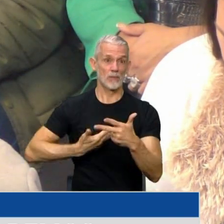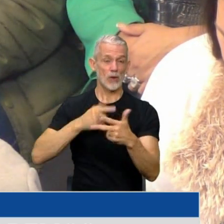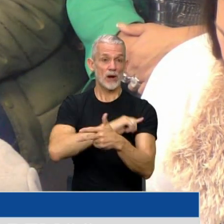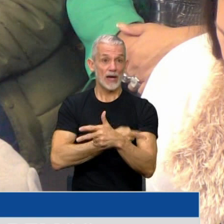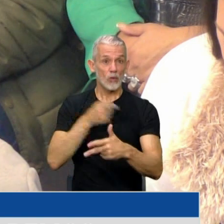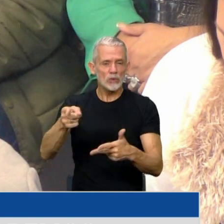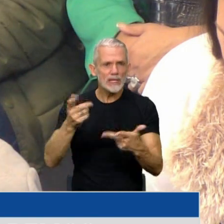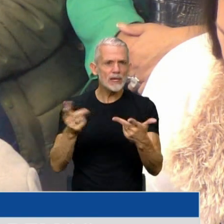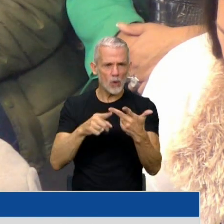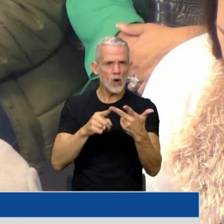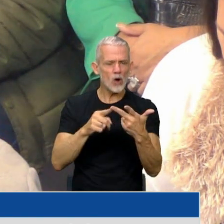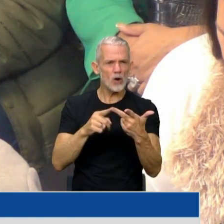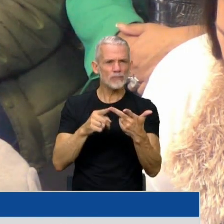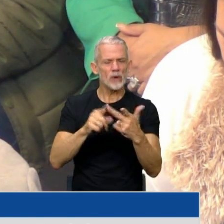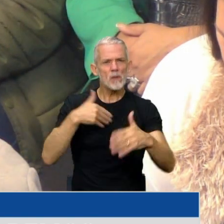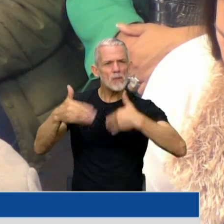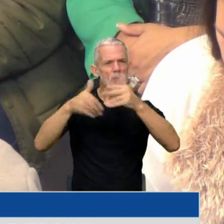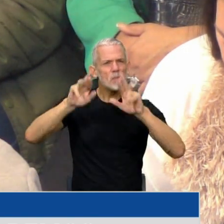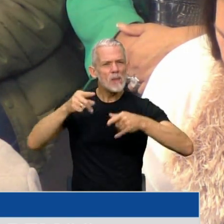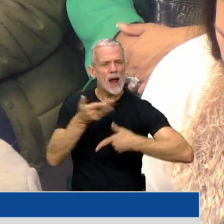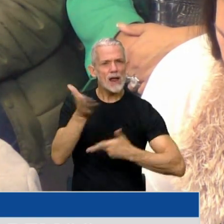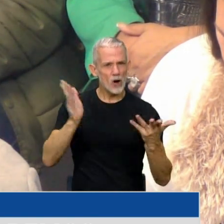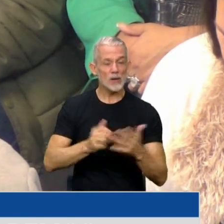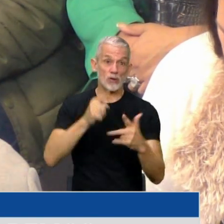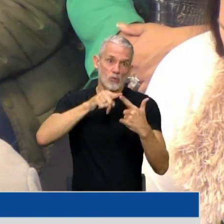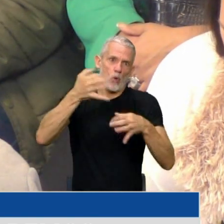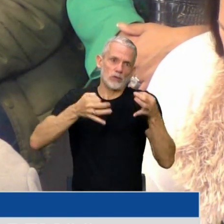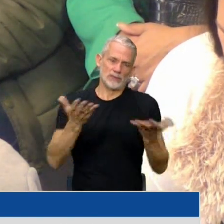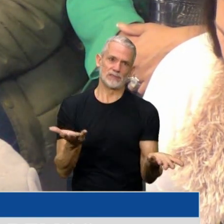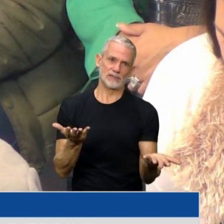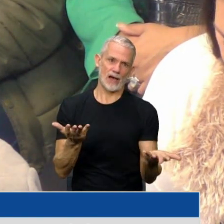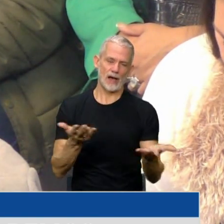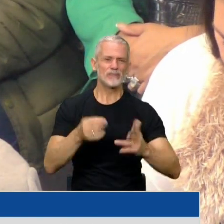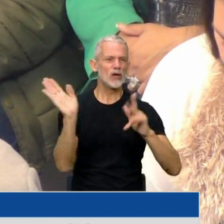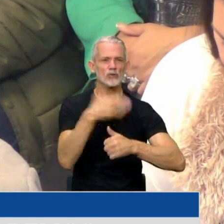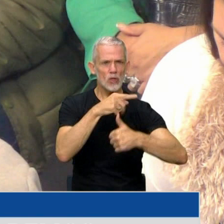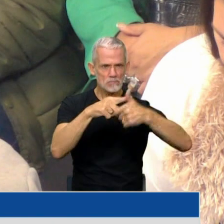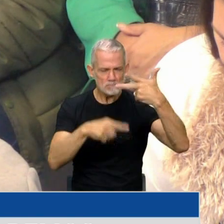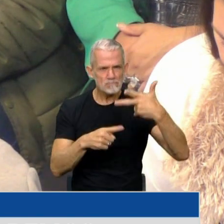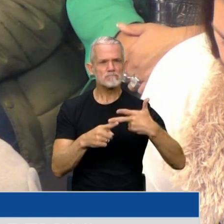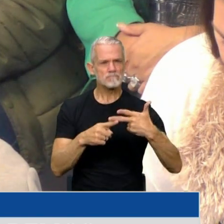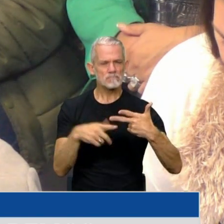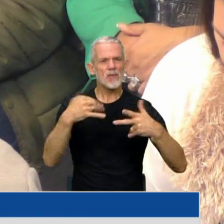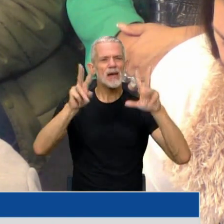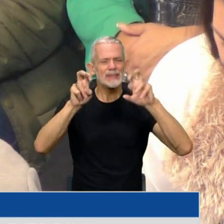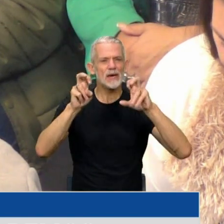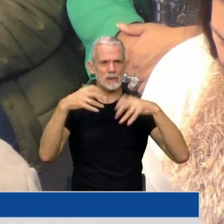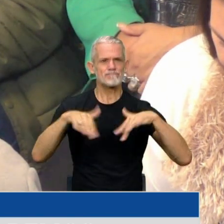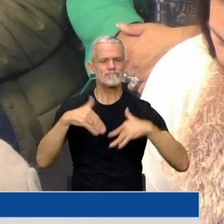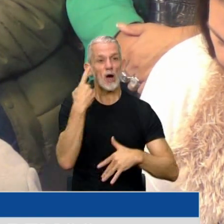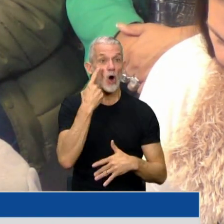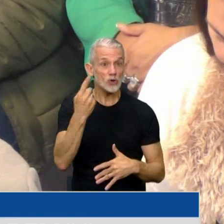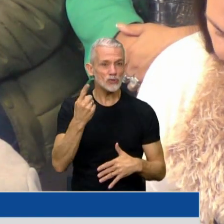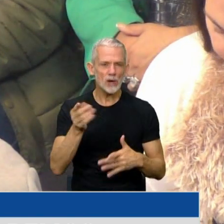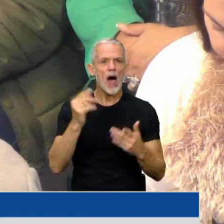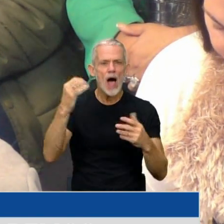llevando a cabo las políticas públicas, todo, la justicia, por supuesto. Todos tenemos que ponernos este tema al hombro, conocerlo y